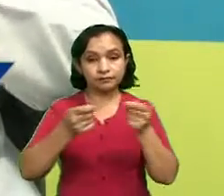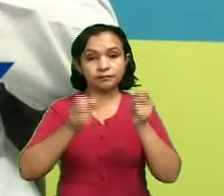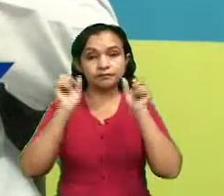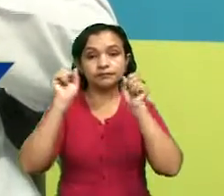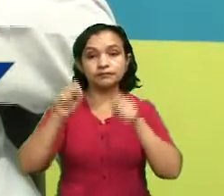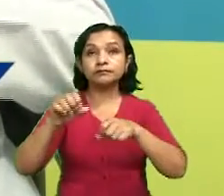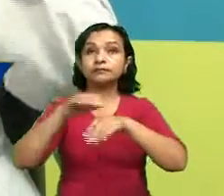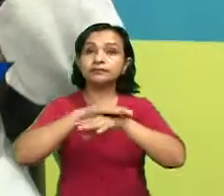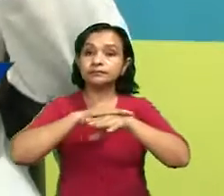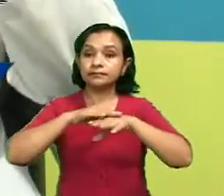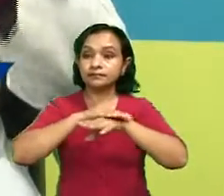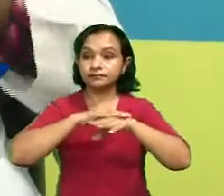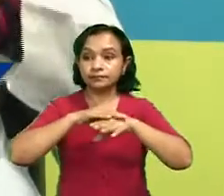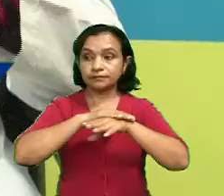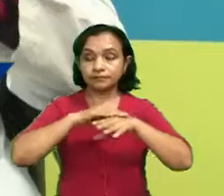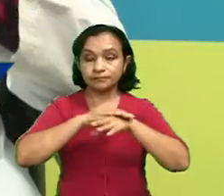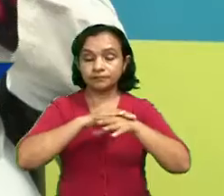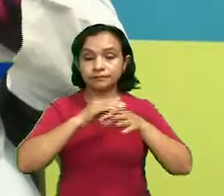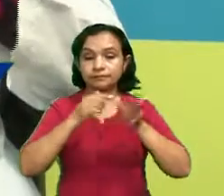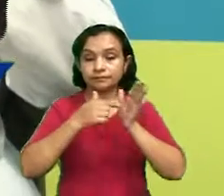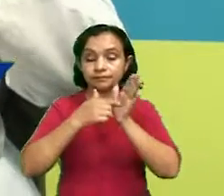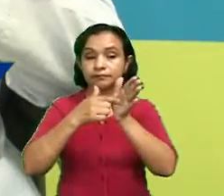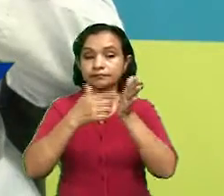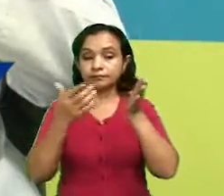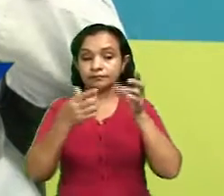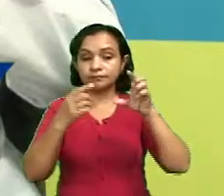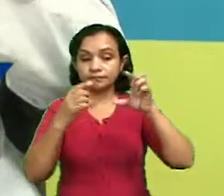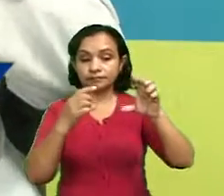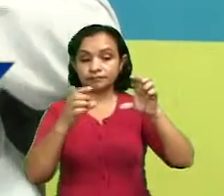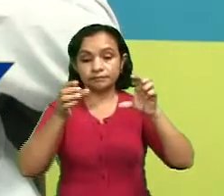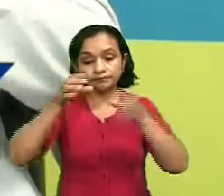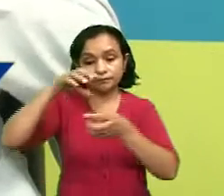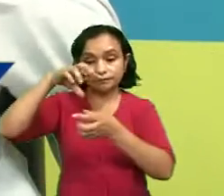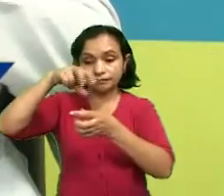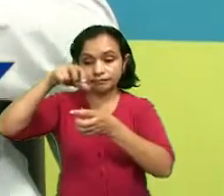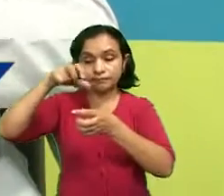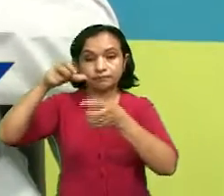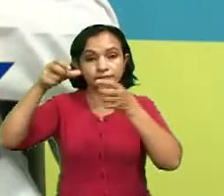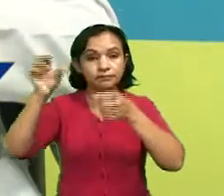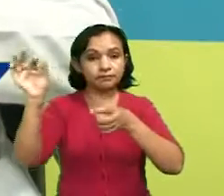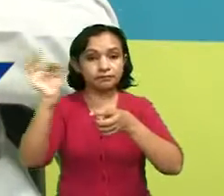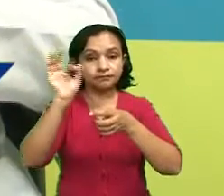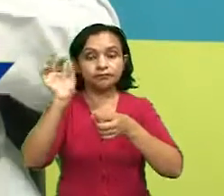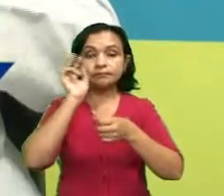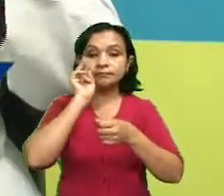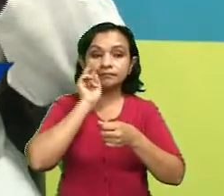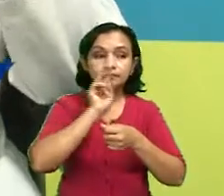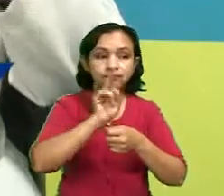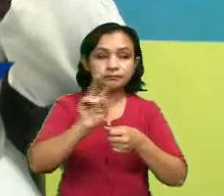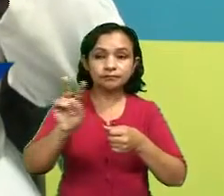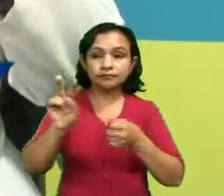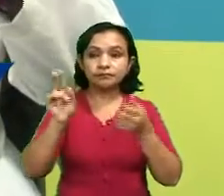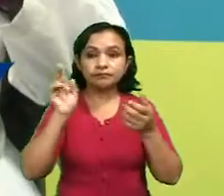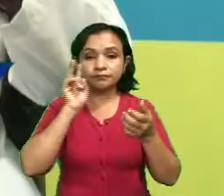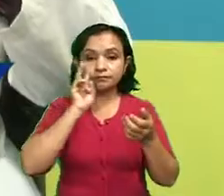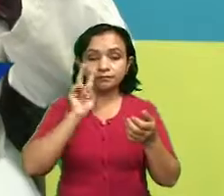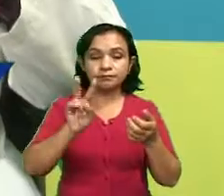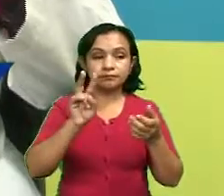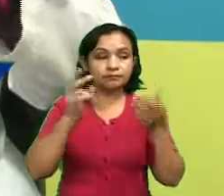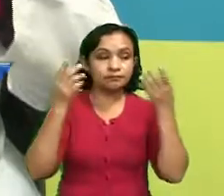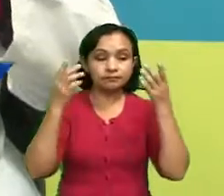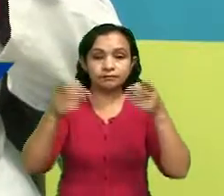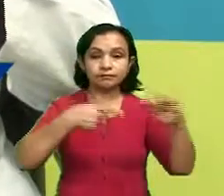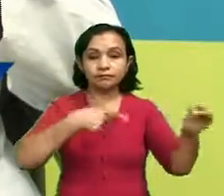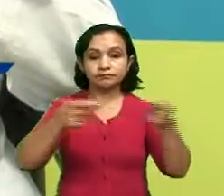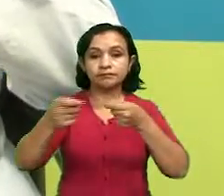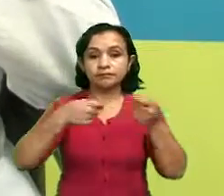pedir la autorización, ellos llevan una muestra del producto. Entonces, nosotros una manera de identificarlo es ver el producto que lo